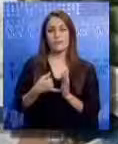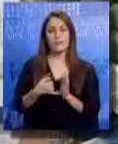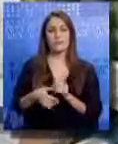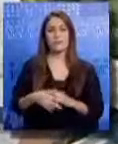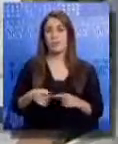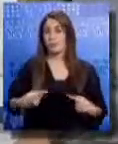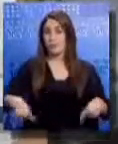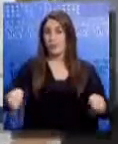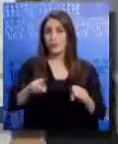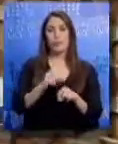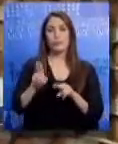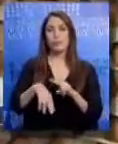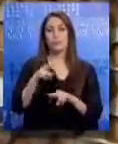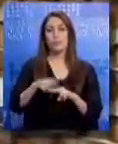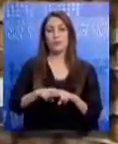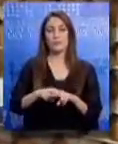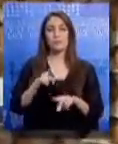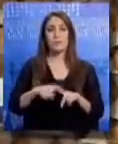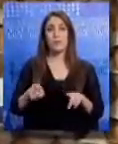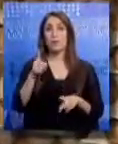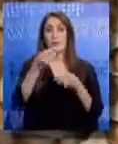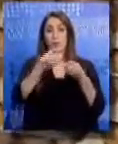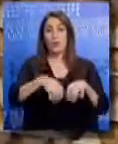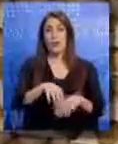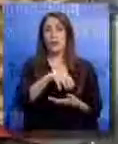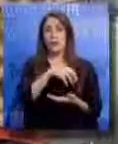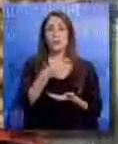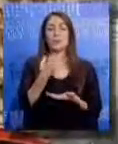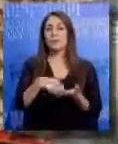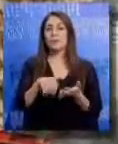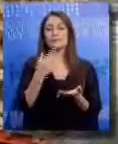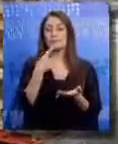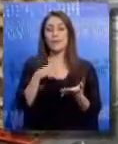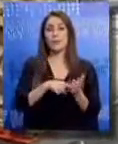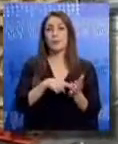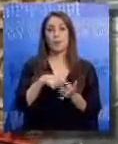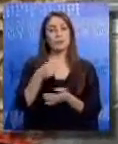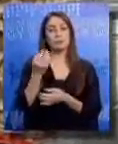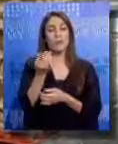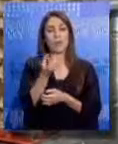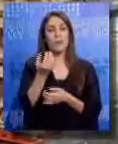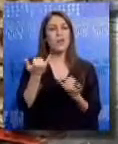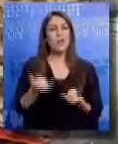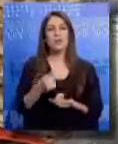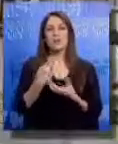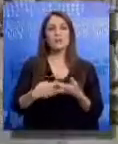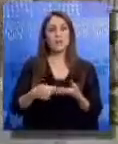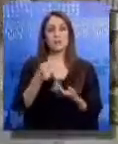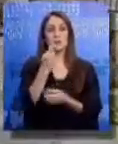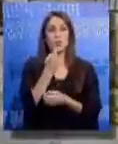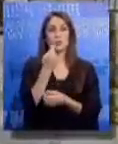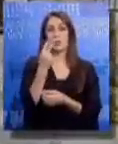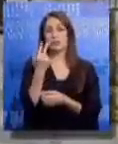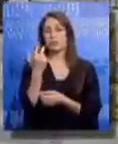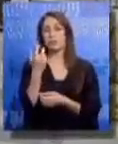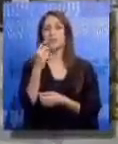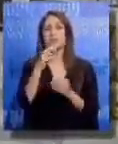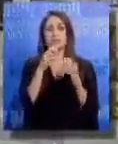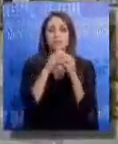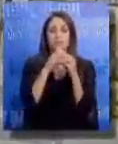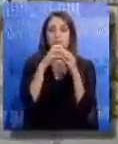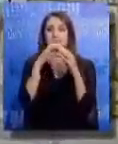normal. Todo está normal. Las cubetas de huevos mantendrán el precio, que oscila entre los 3 y 4 dólares con 50 centavos, dependiendo el tamaño.